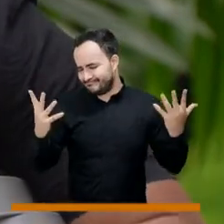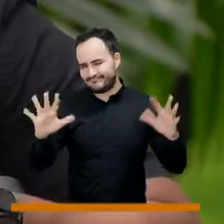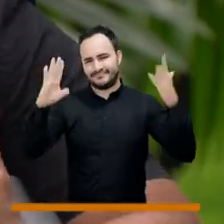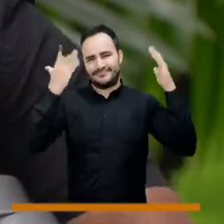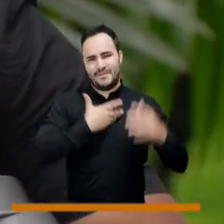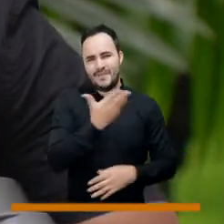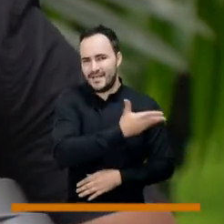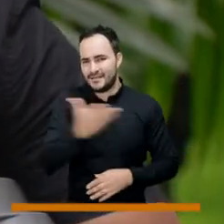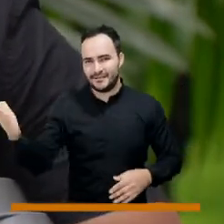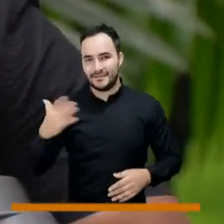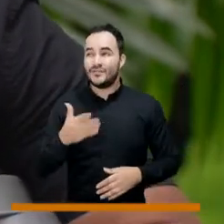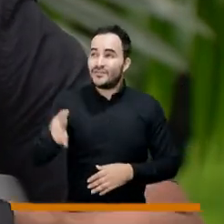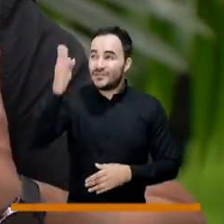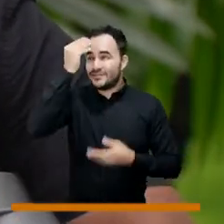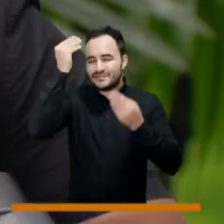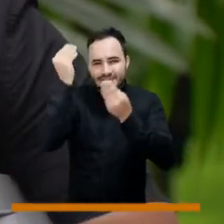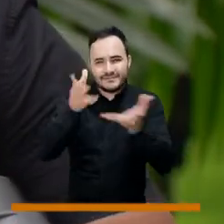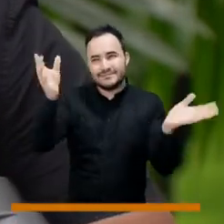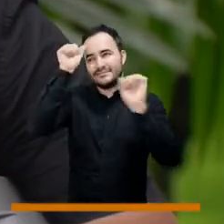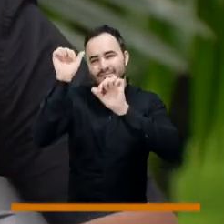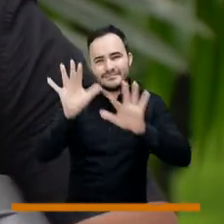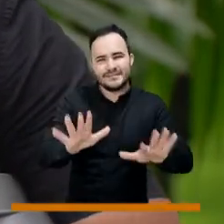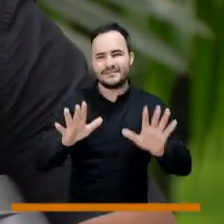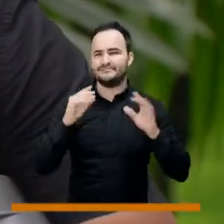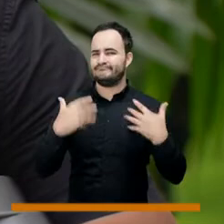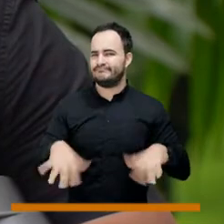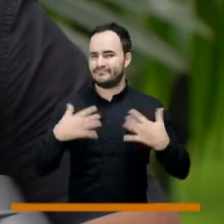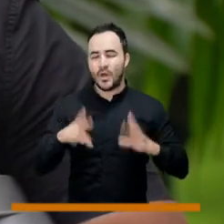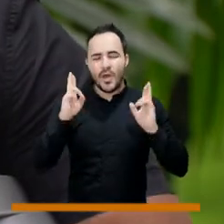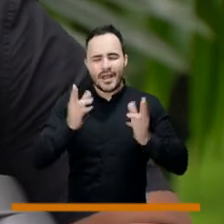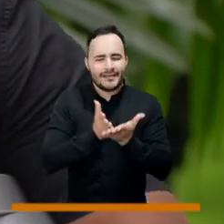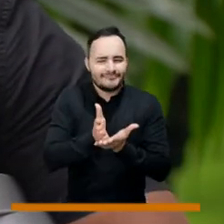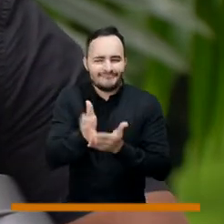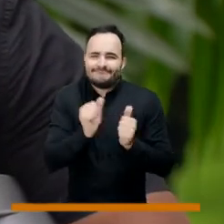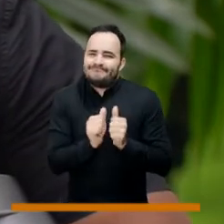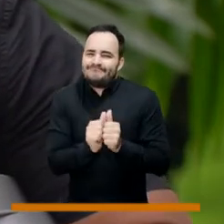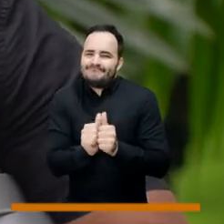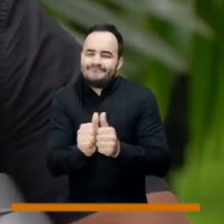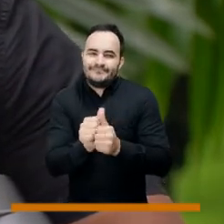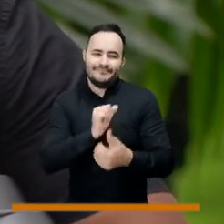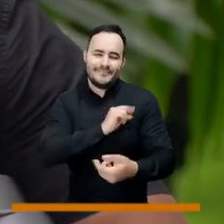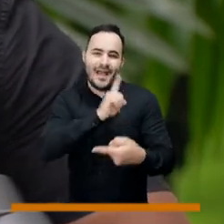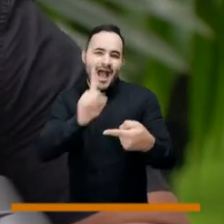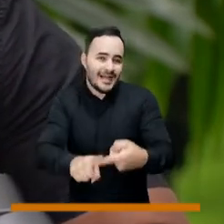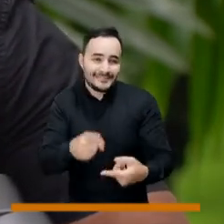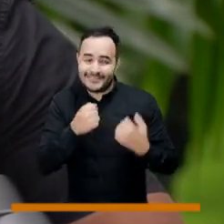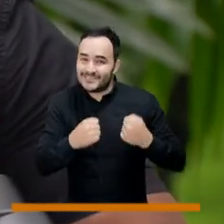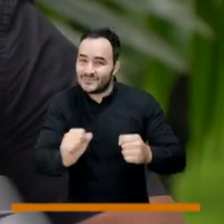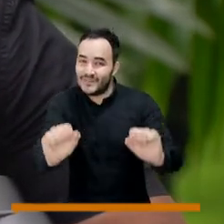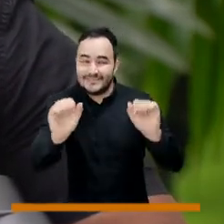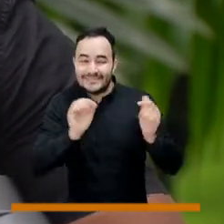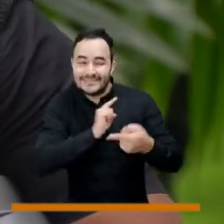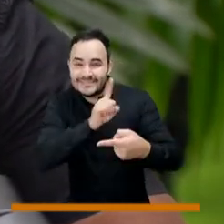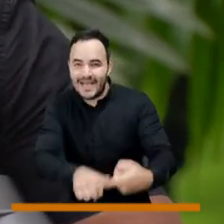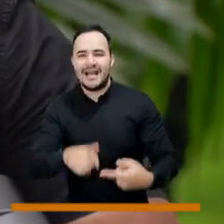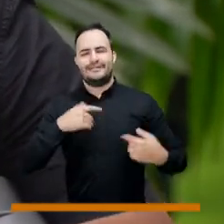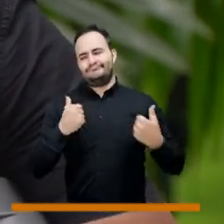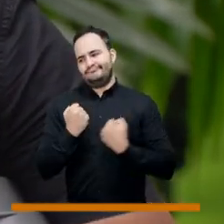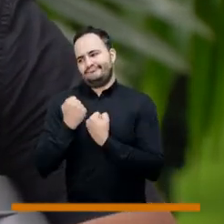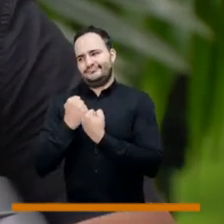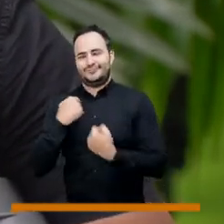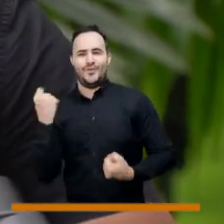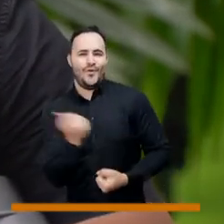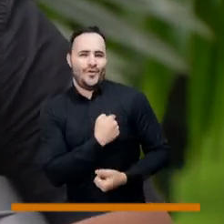a todas nuestras madres, que Dios las bendiga y que permita que compartamos con ellas muchos años de vida y que siempre estén